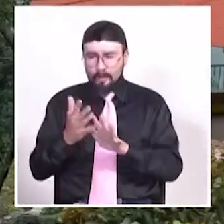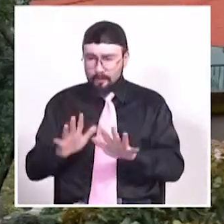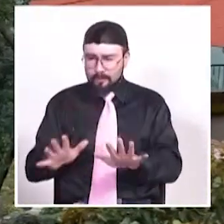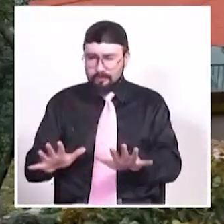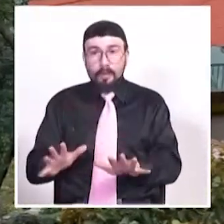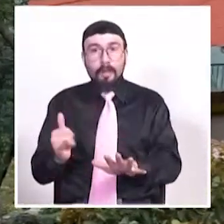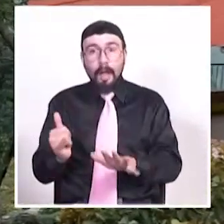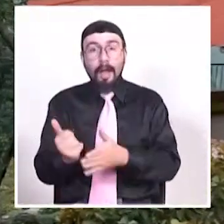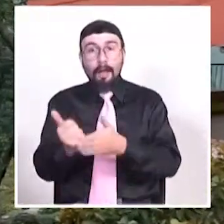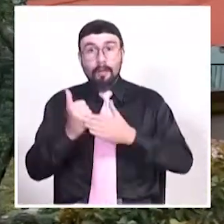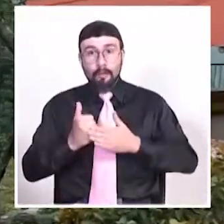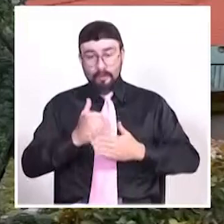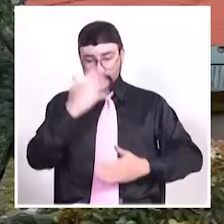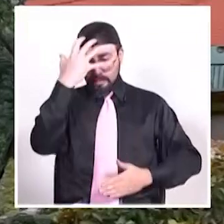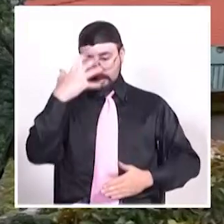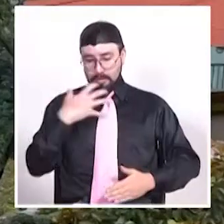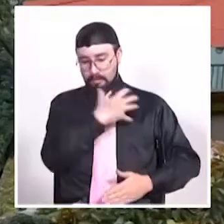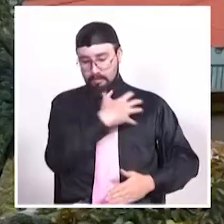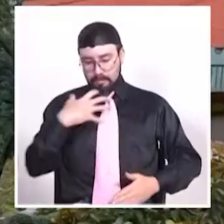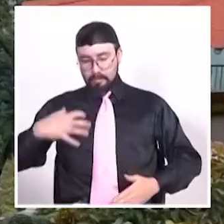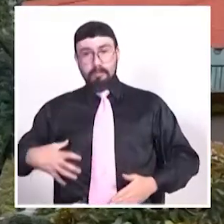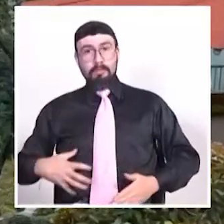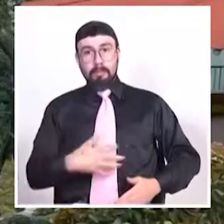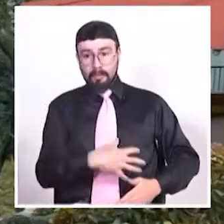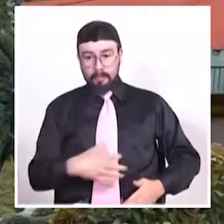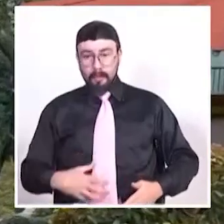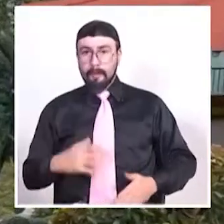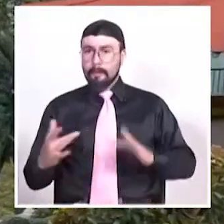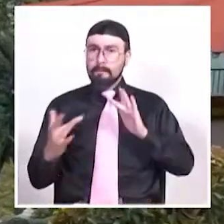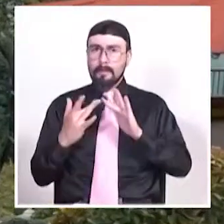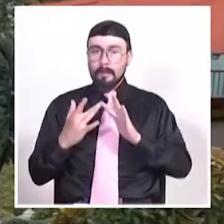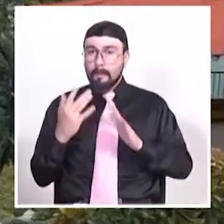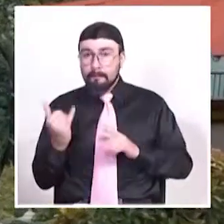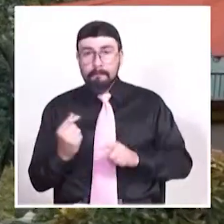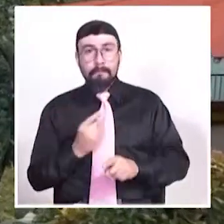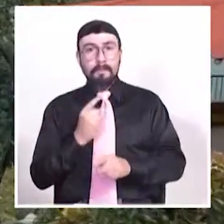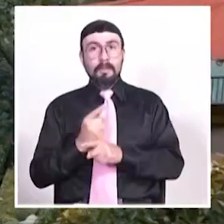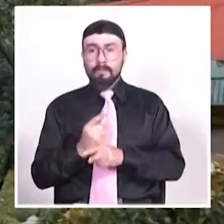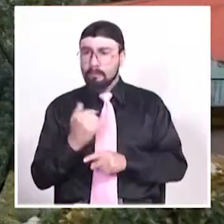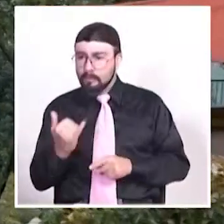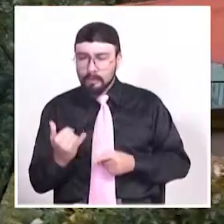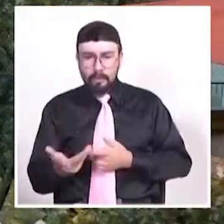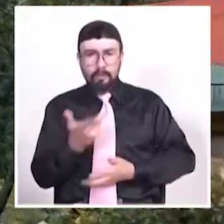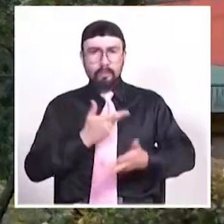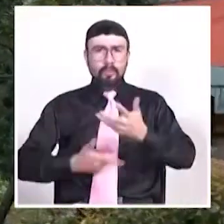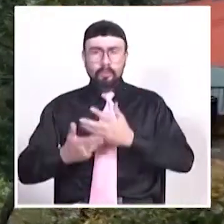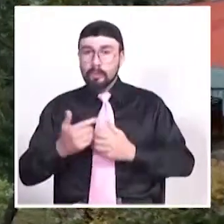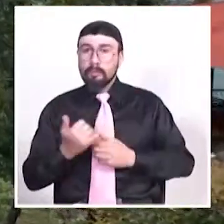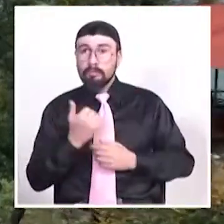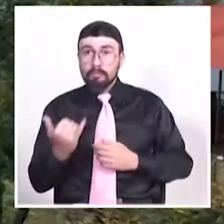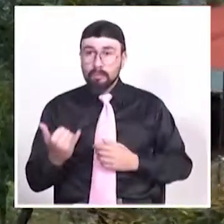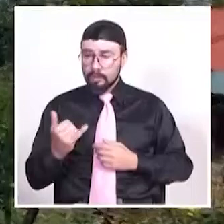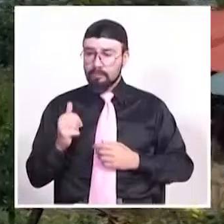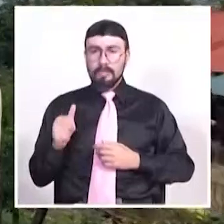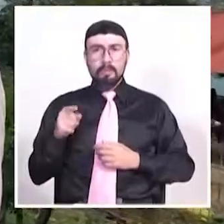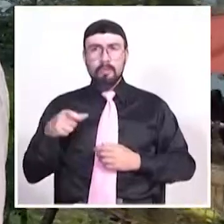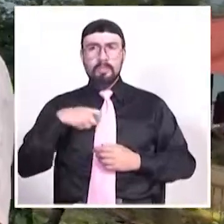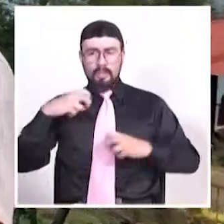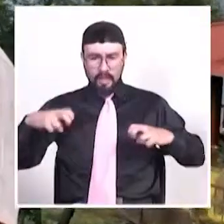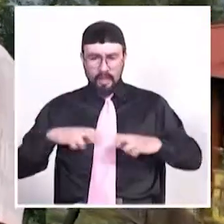los centros energéticos del paciente que se desvitalizaron, en su aura, en sus chakras, en sus canales de